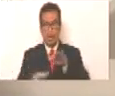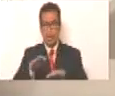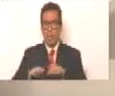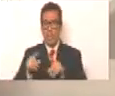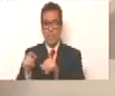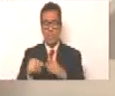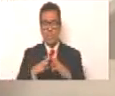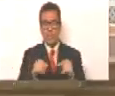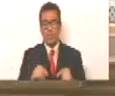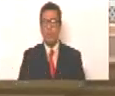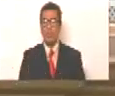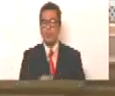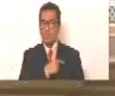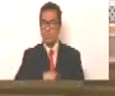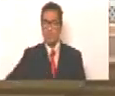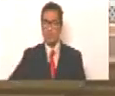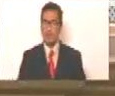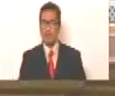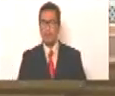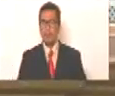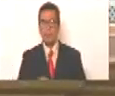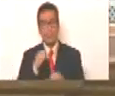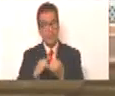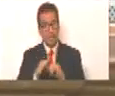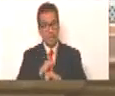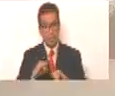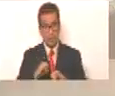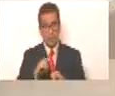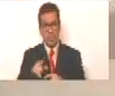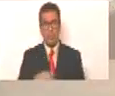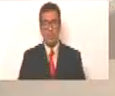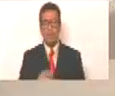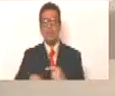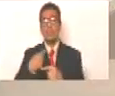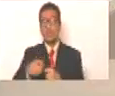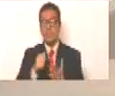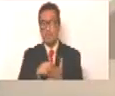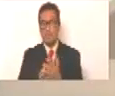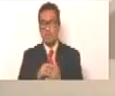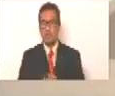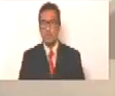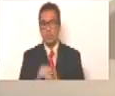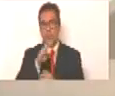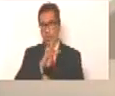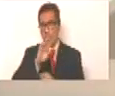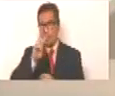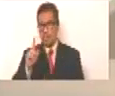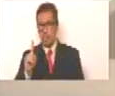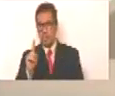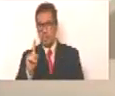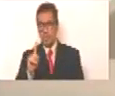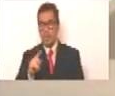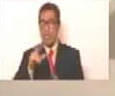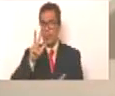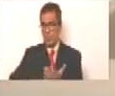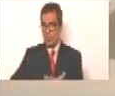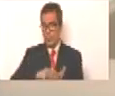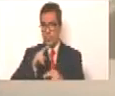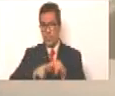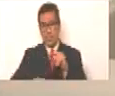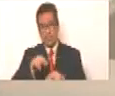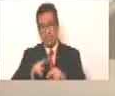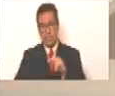presidente. En consideración. Aprobado. Siguiente. 41. Se sugiere aprobar la creación del